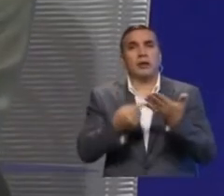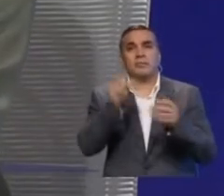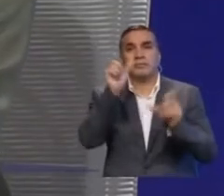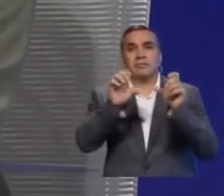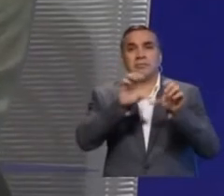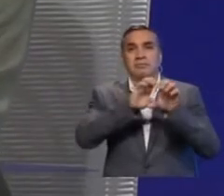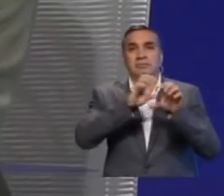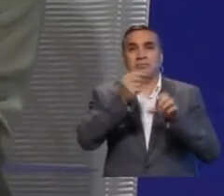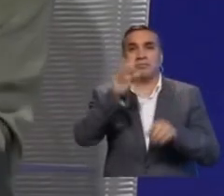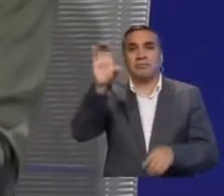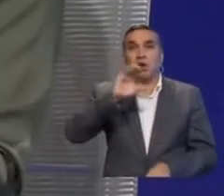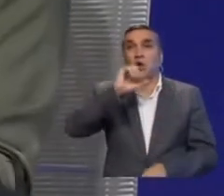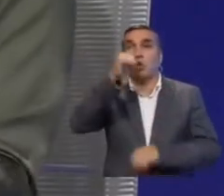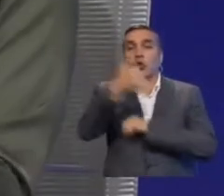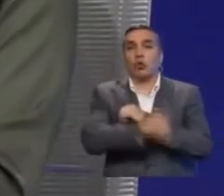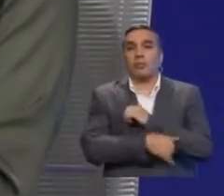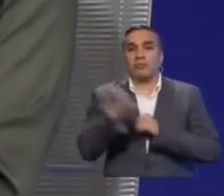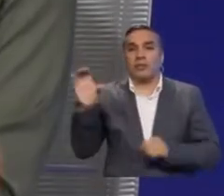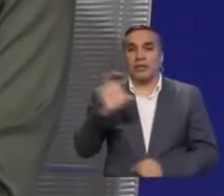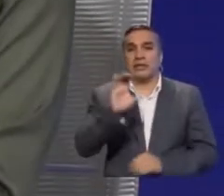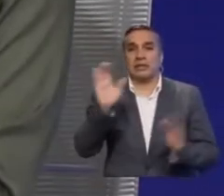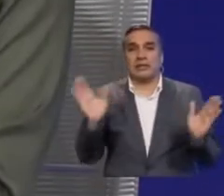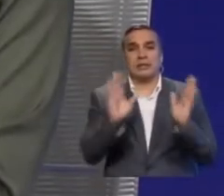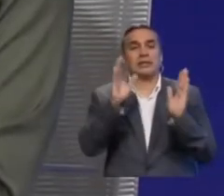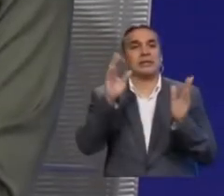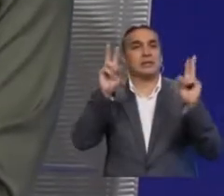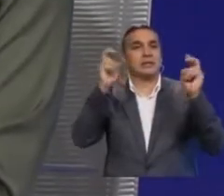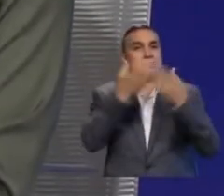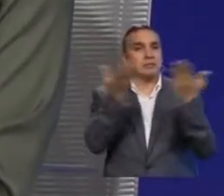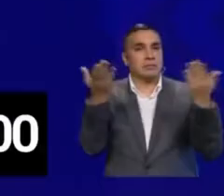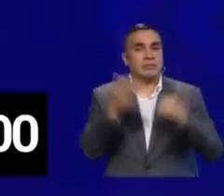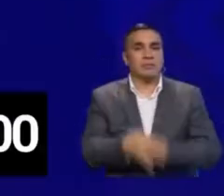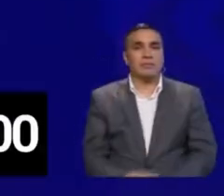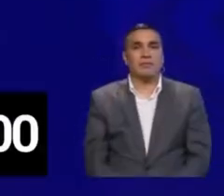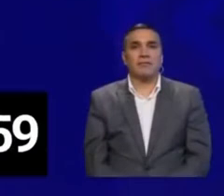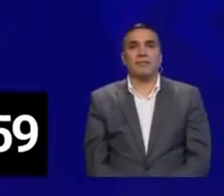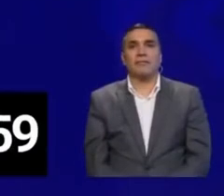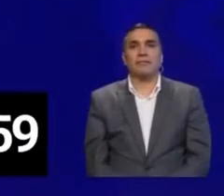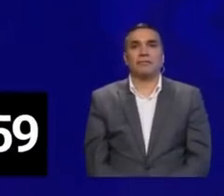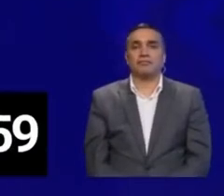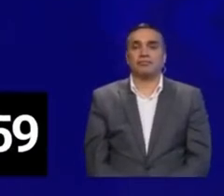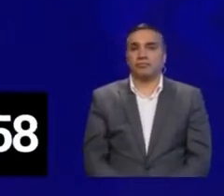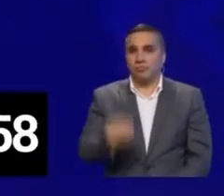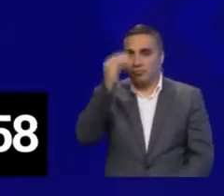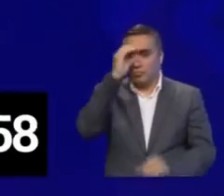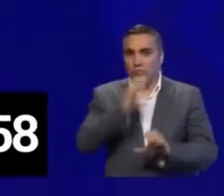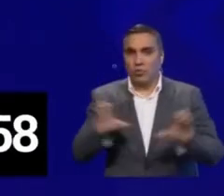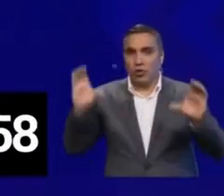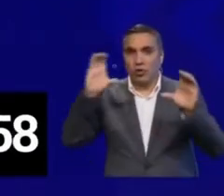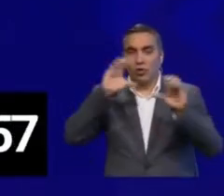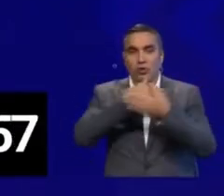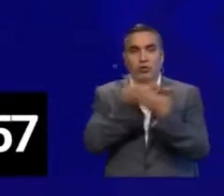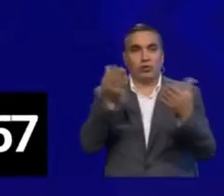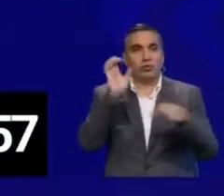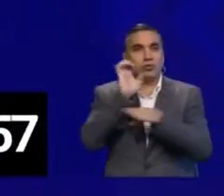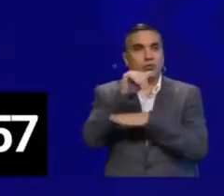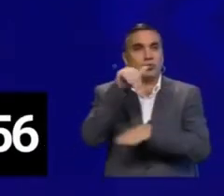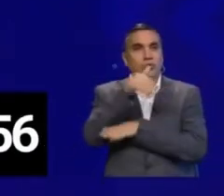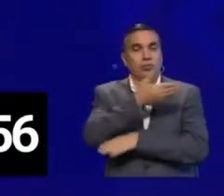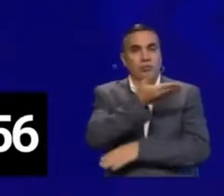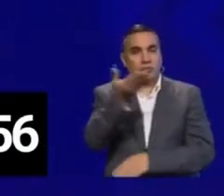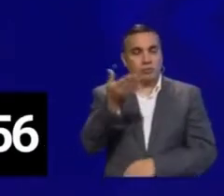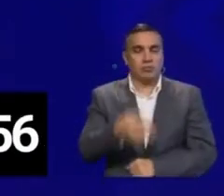atraer la inversión más allá de los temas de seguridad jurídica? Muy buenas noches, queridos compatriotas